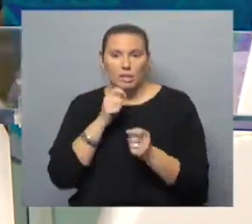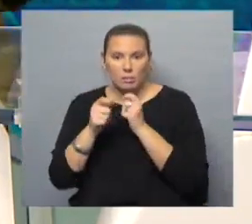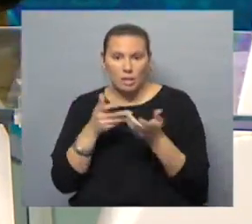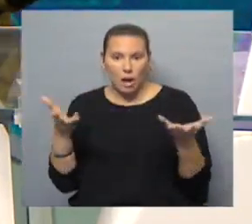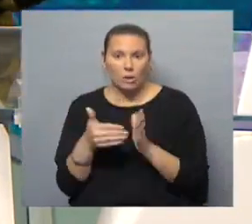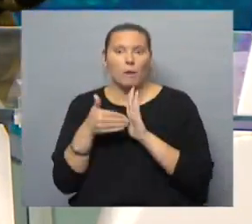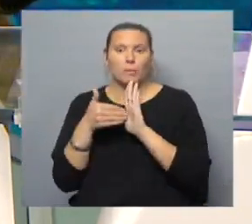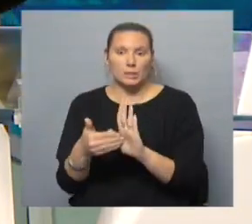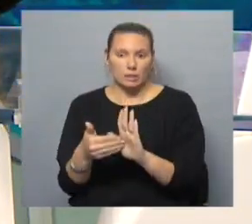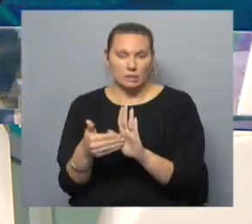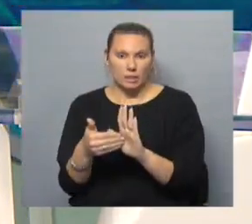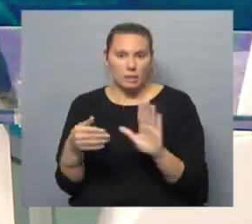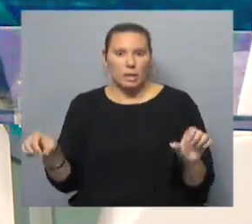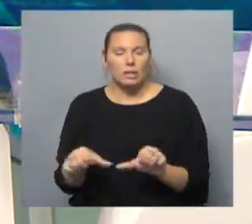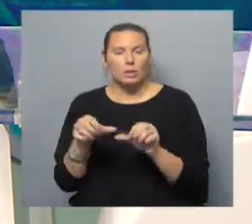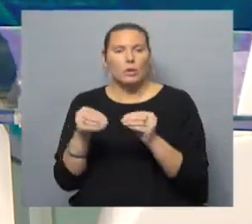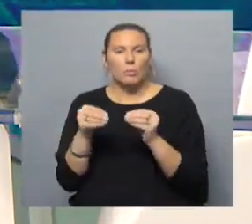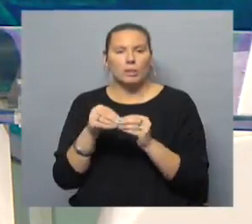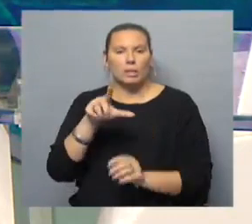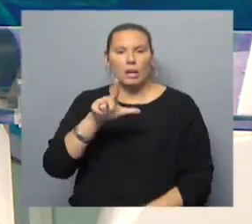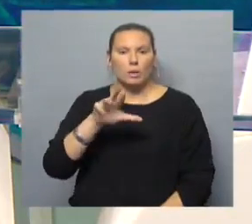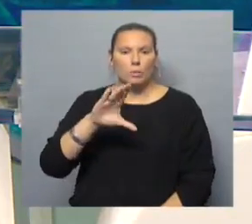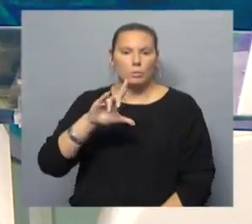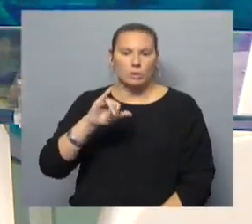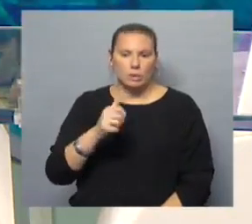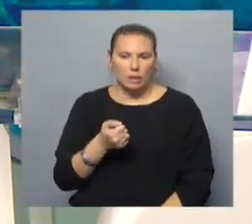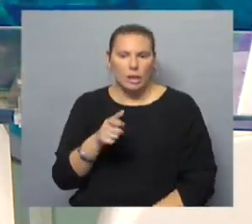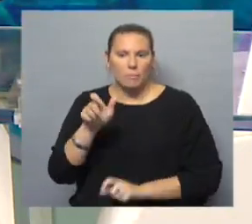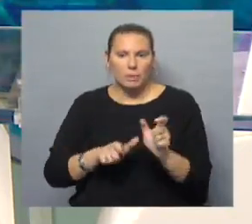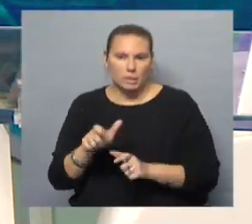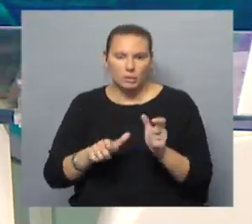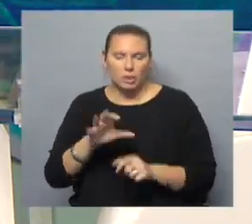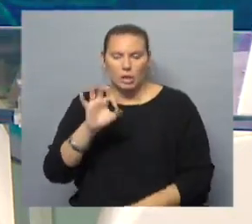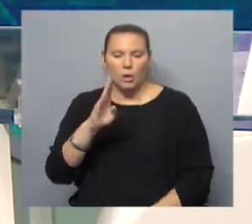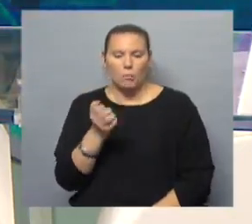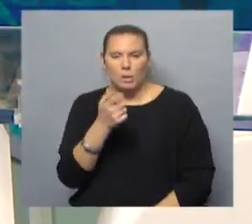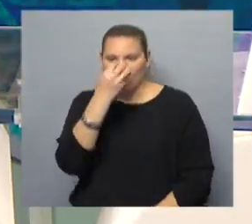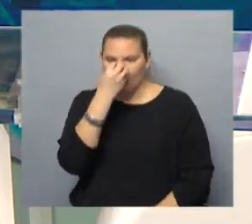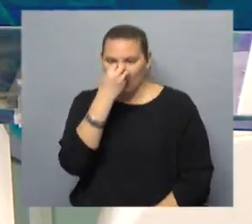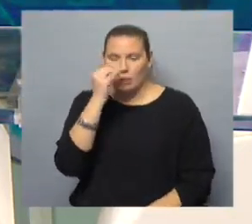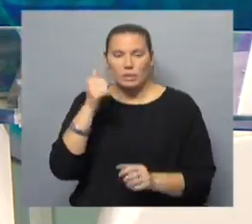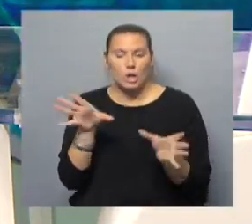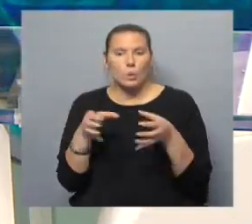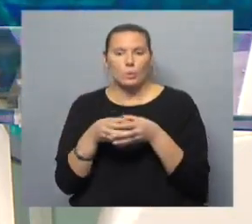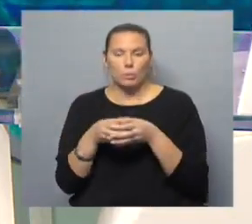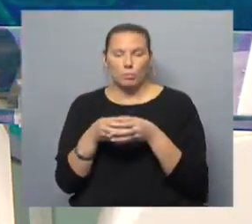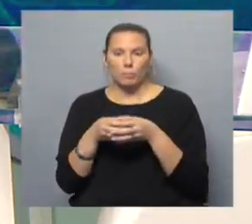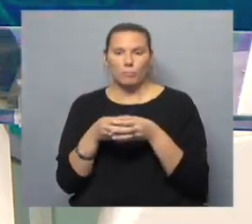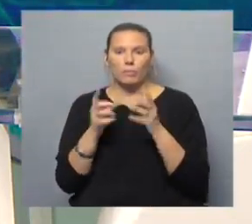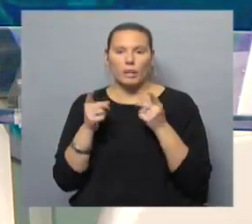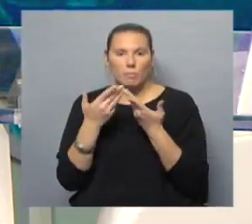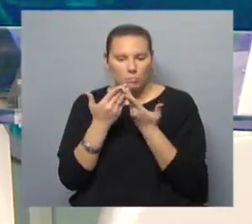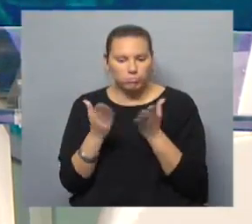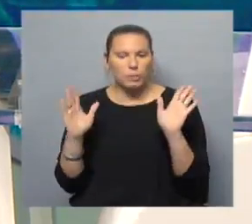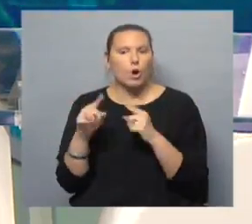a presentar ahora que hizo Lucila. Claro que sí. Que es una nota a la gente de Opa Payasos. Total, esta compañía que bueno, que además se abre como en